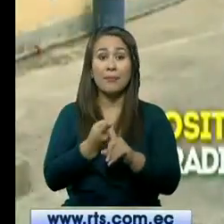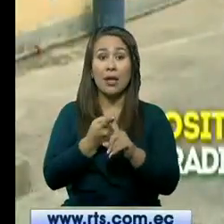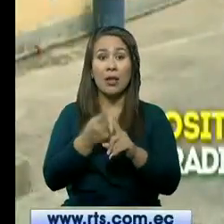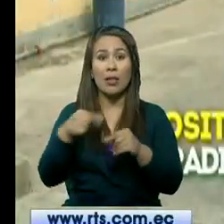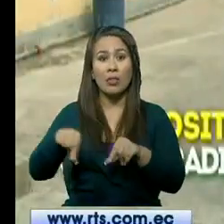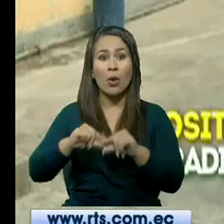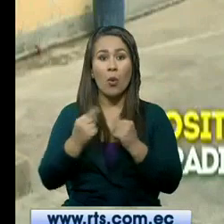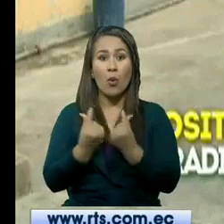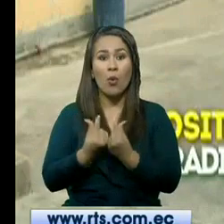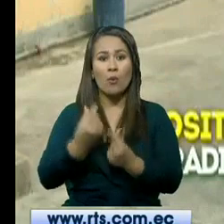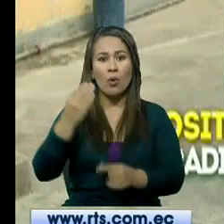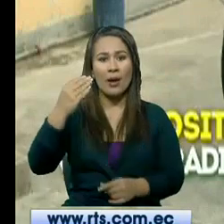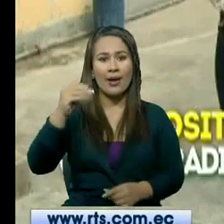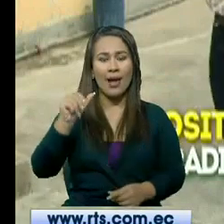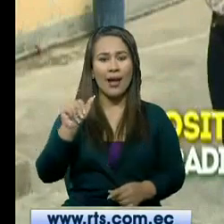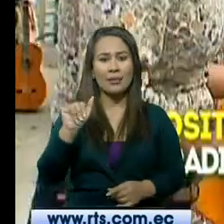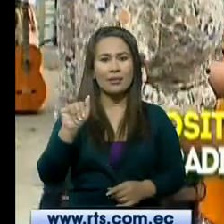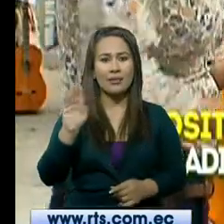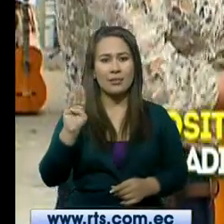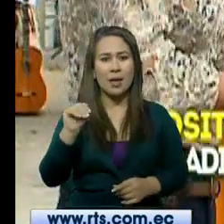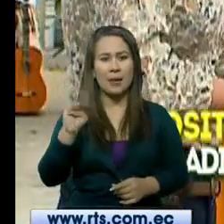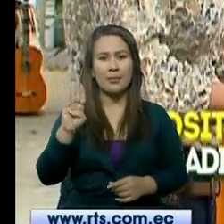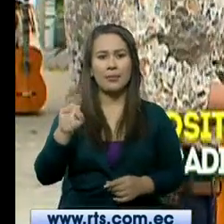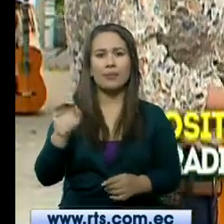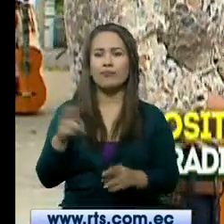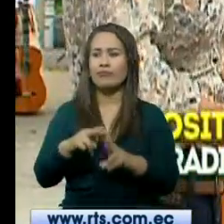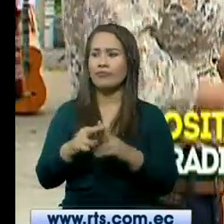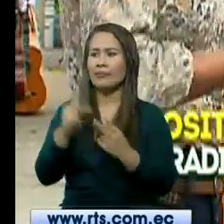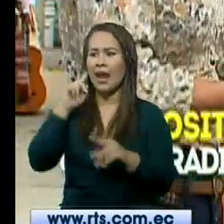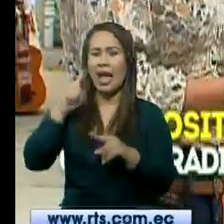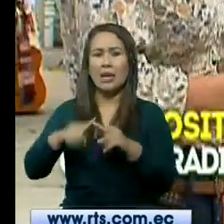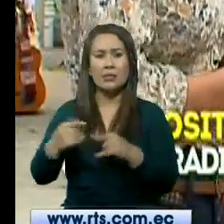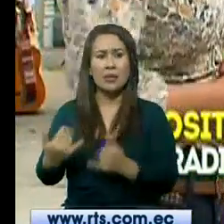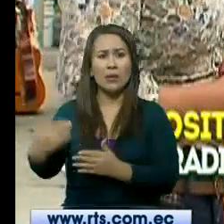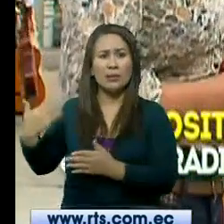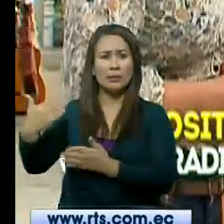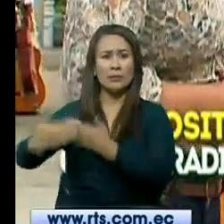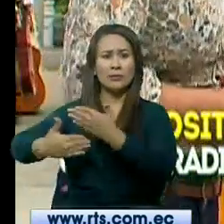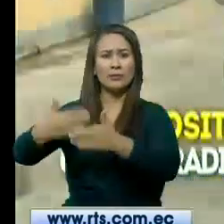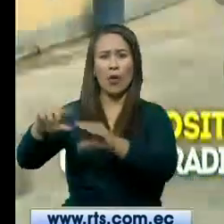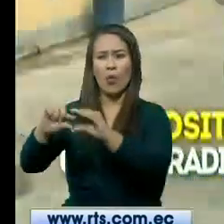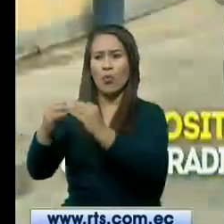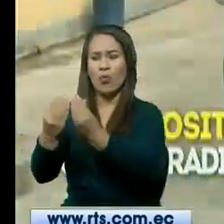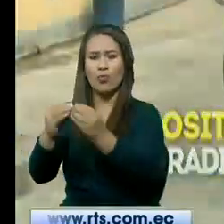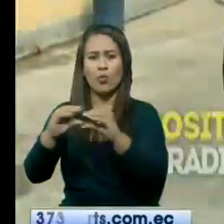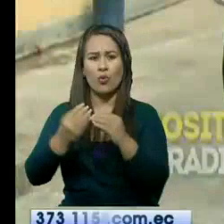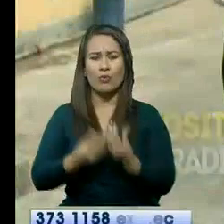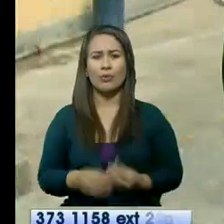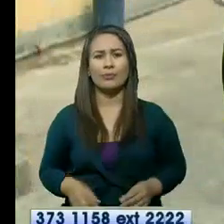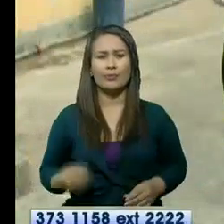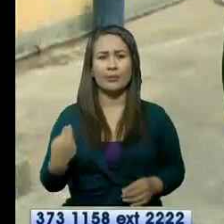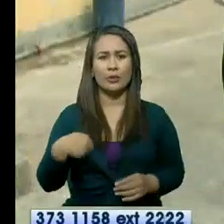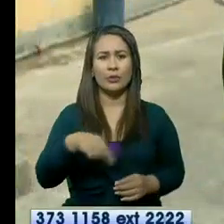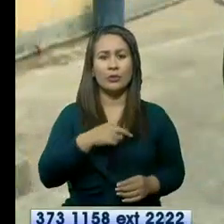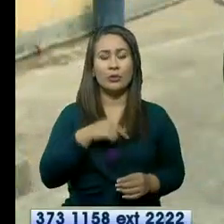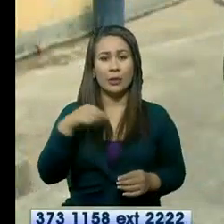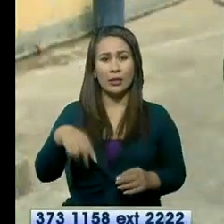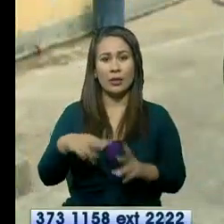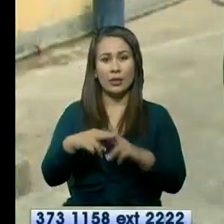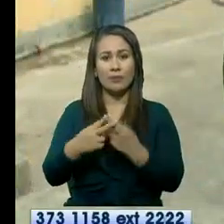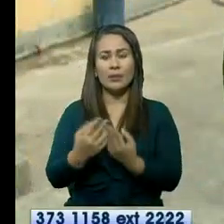grupo tradicional Cayambe. ¿Cómo iniciaron? Y hasta el día de hoy, ¿no? Que han formado también otros grupos. Nosotros iniciamos